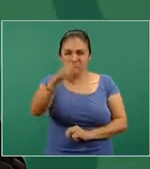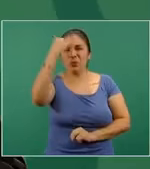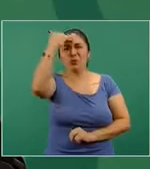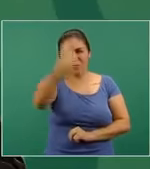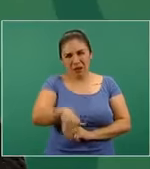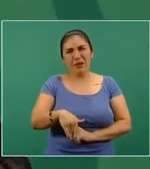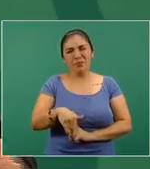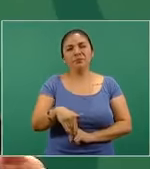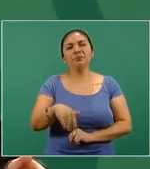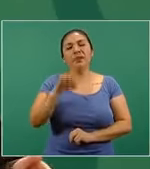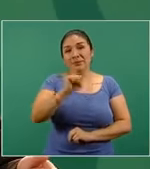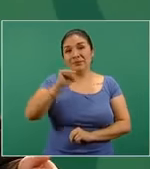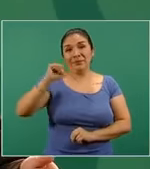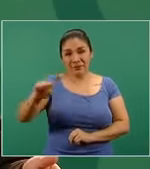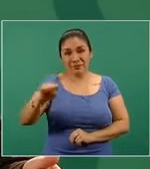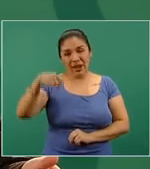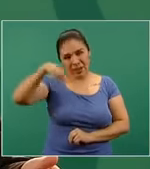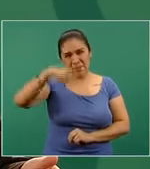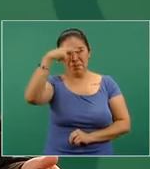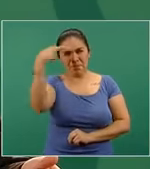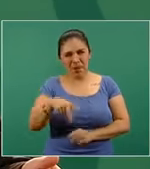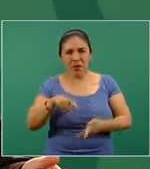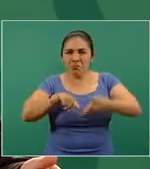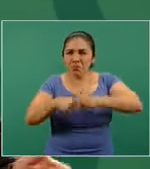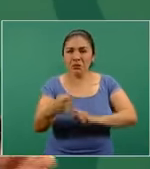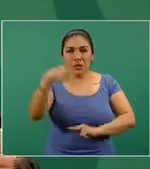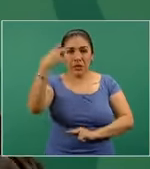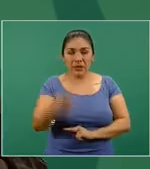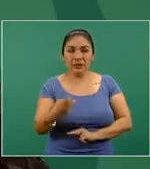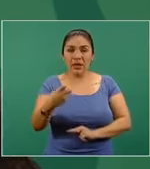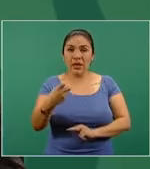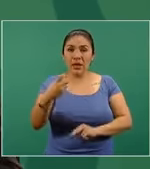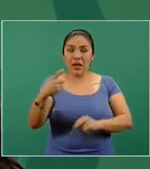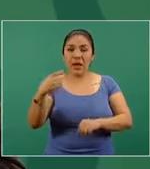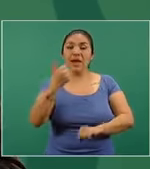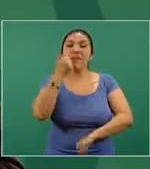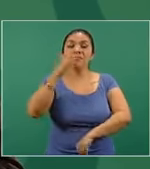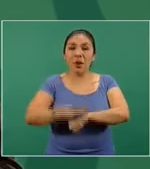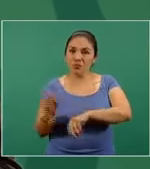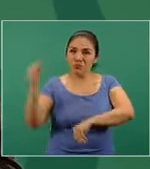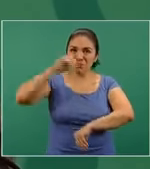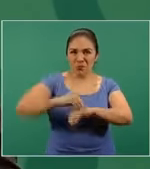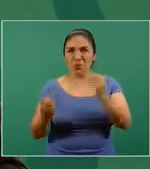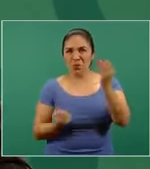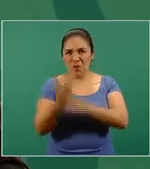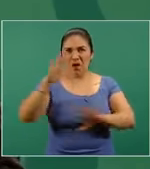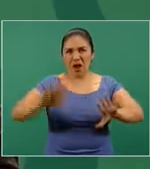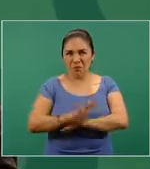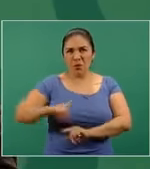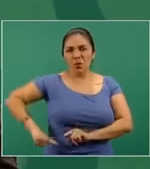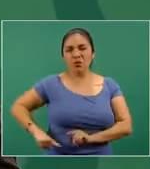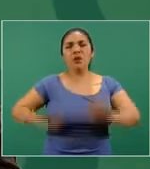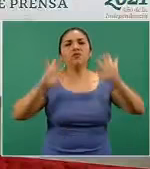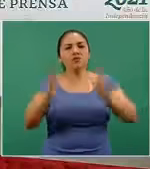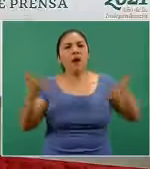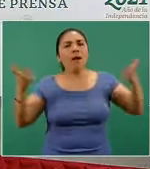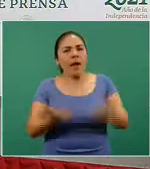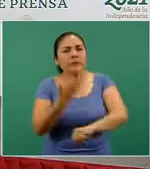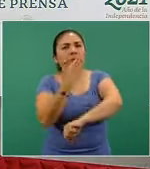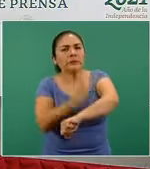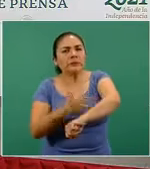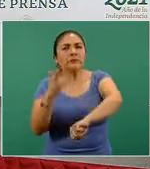la Secretaría de Salud en México, desde el inicio de la presente administración, ha llevado a cabo una serie